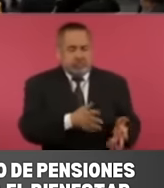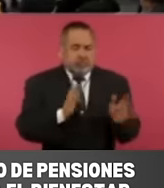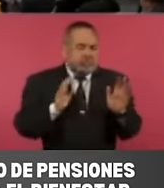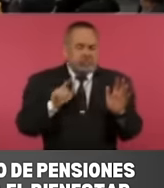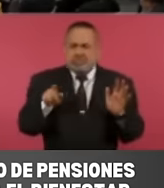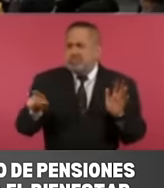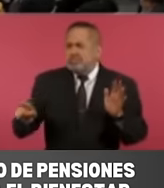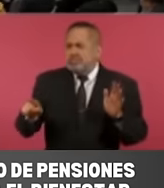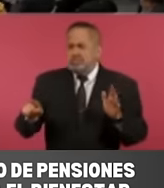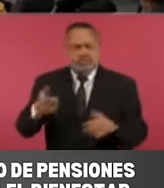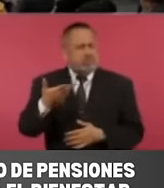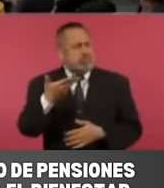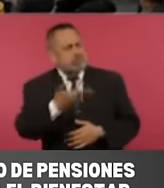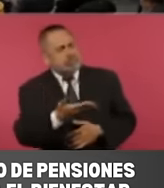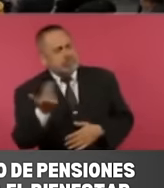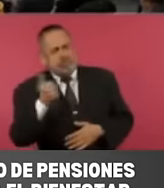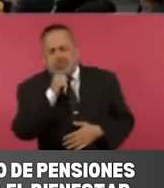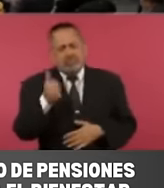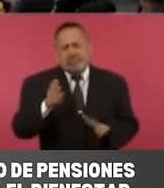por cualquier razón